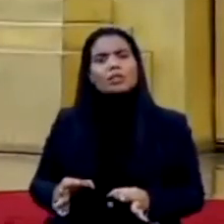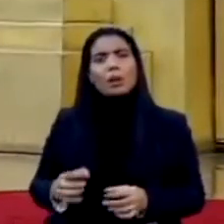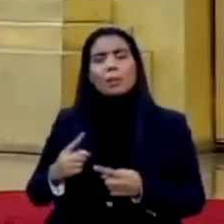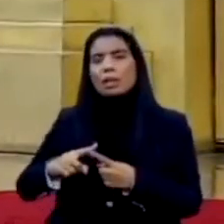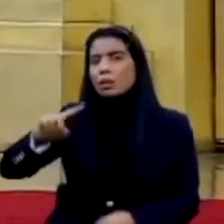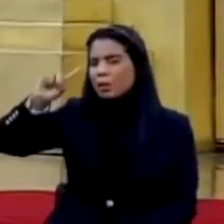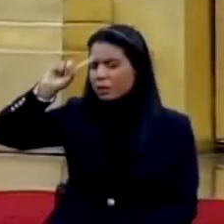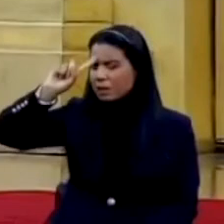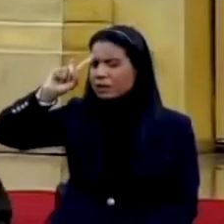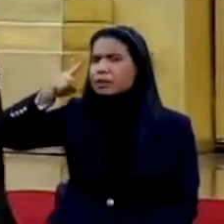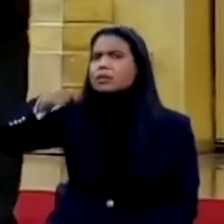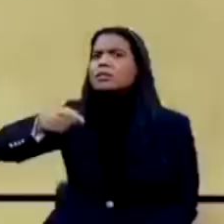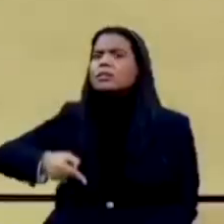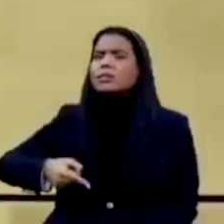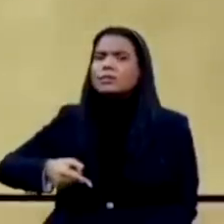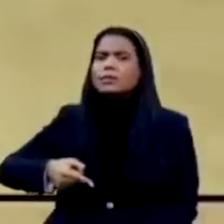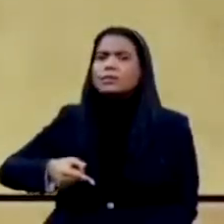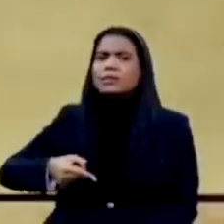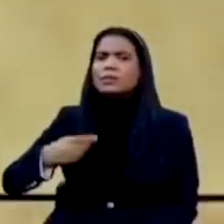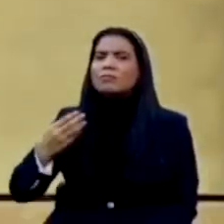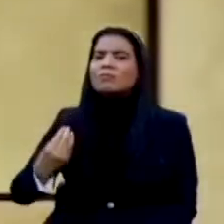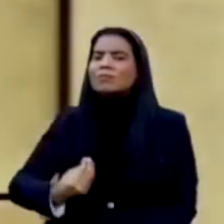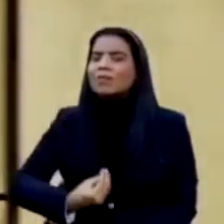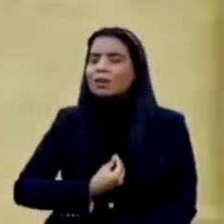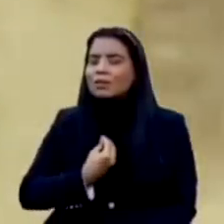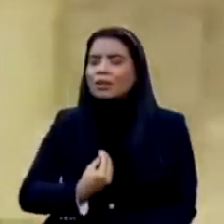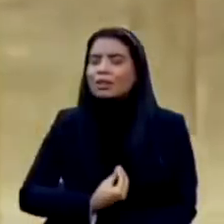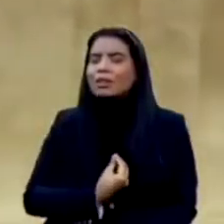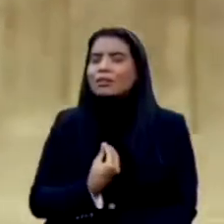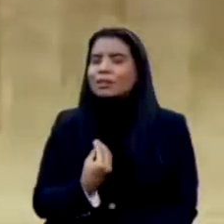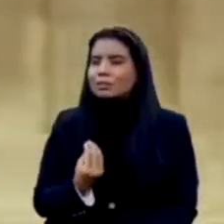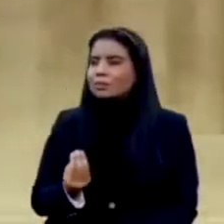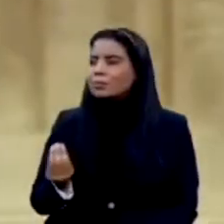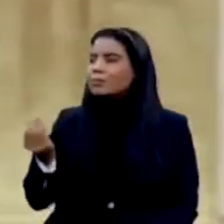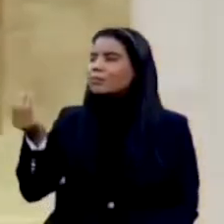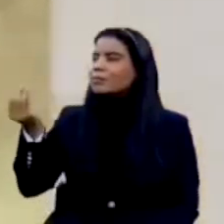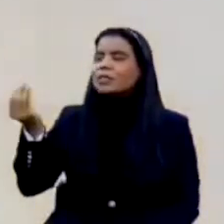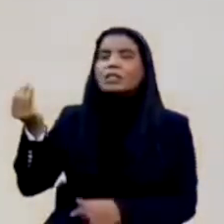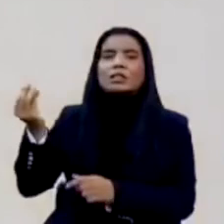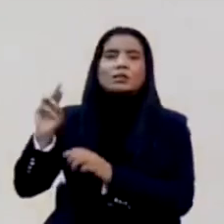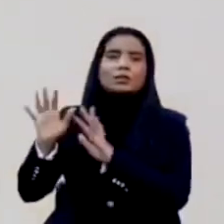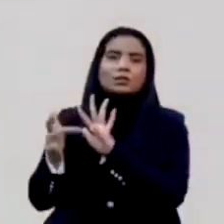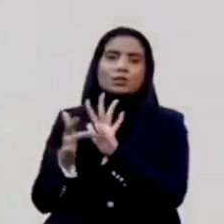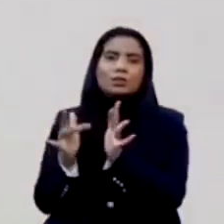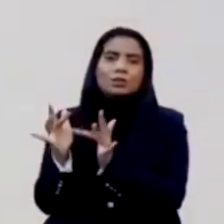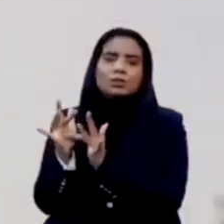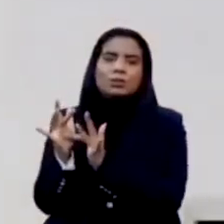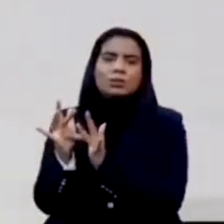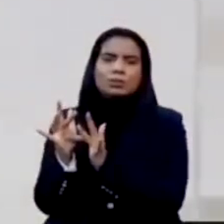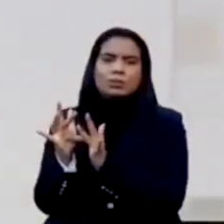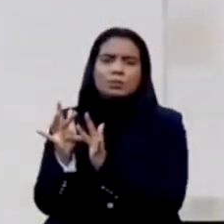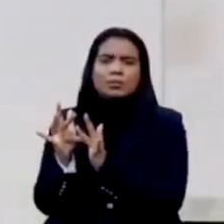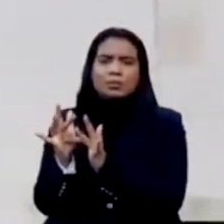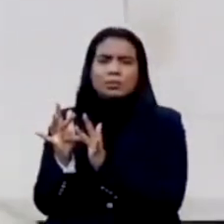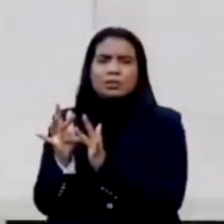decisión de entregar su vida su alma al señor jesus ella cuando